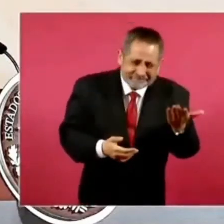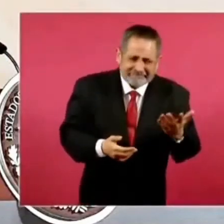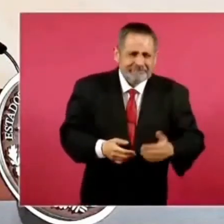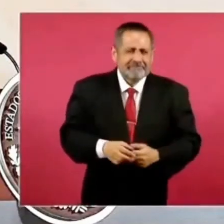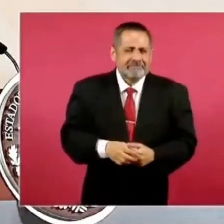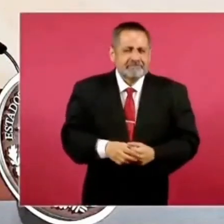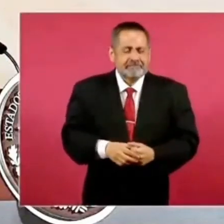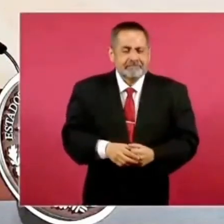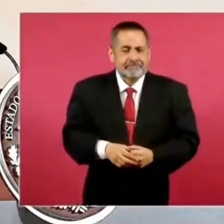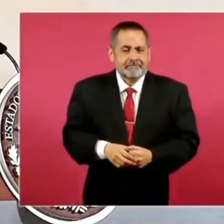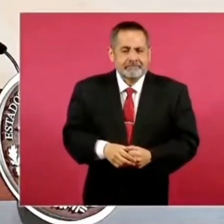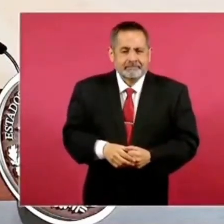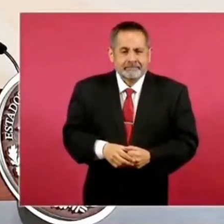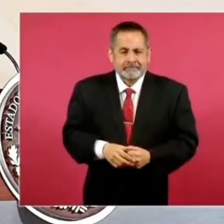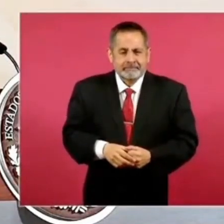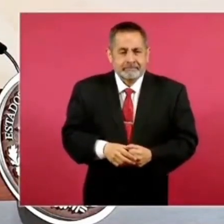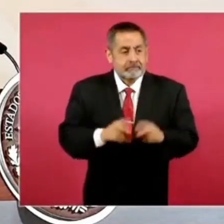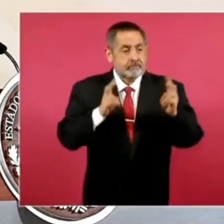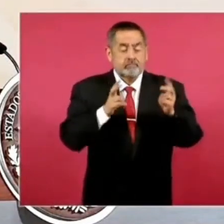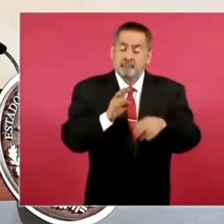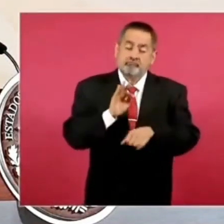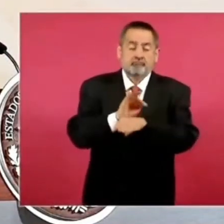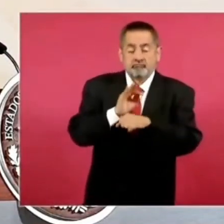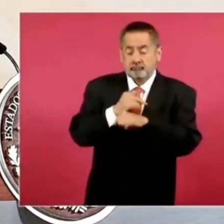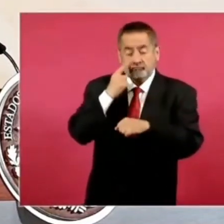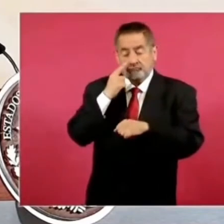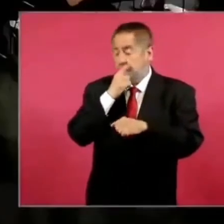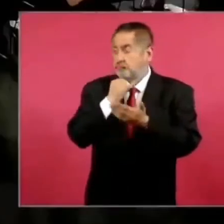de los pseudodemócratas.